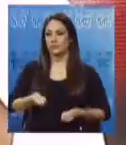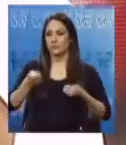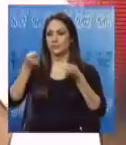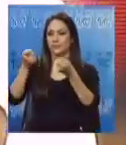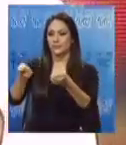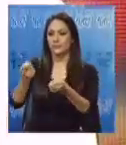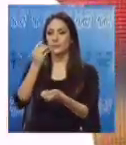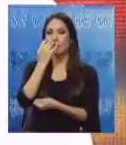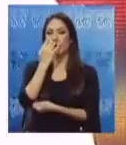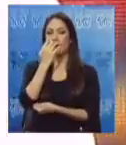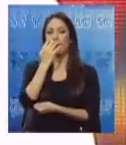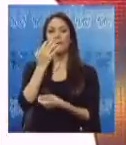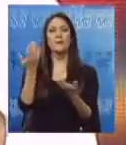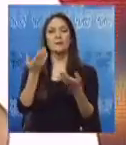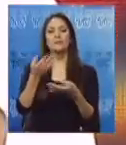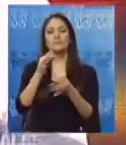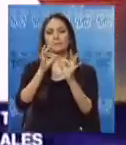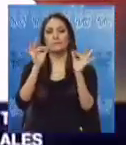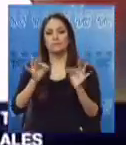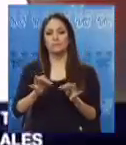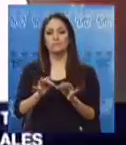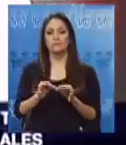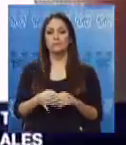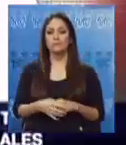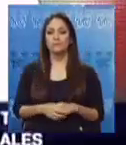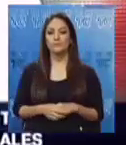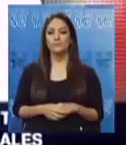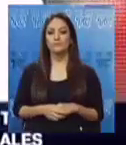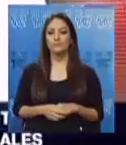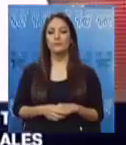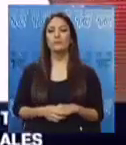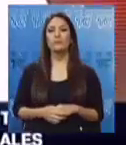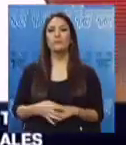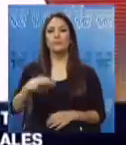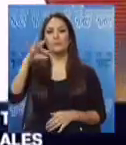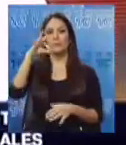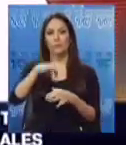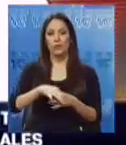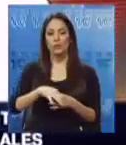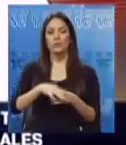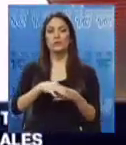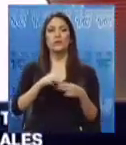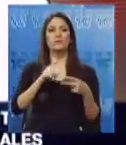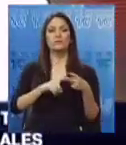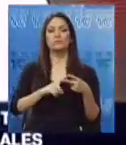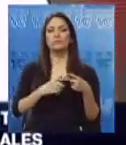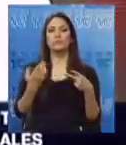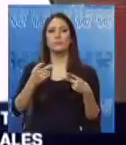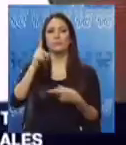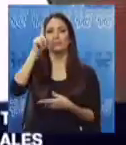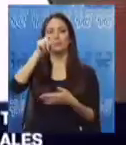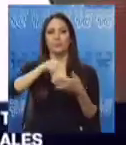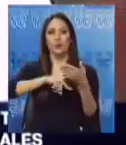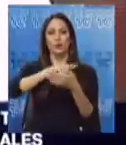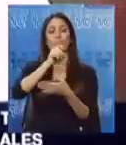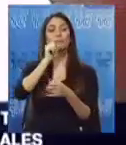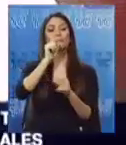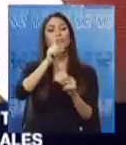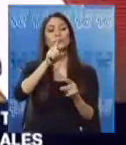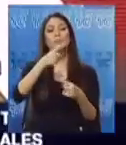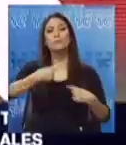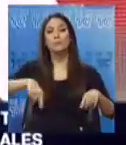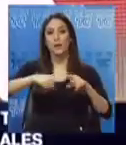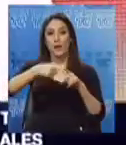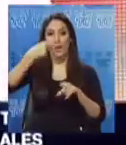la solicitud de una consulta popular para prohibir, preguntarle a los ciudadanos si están de